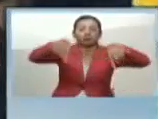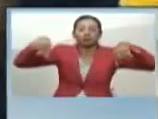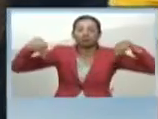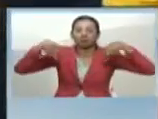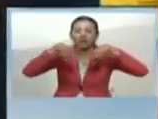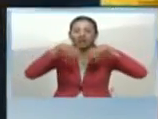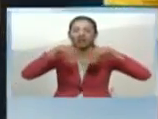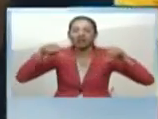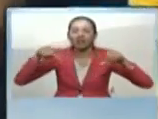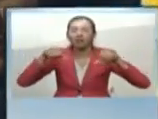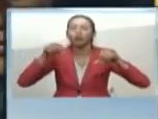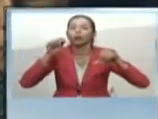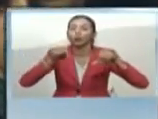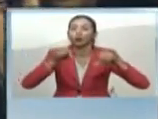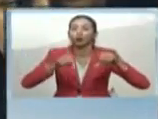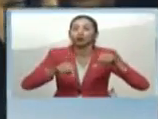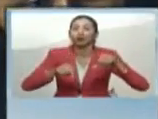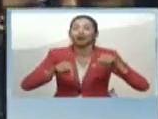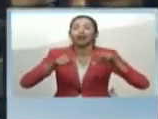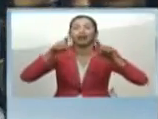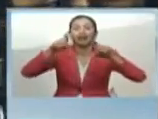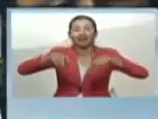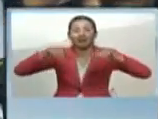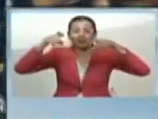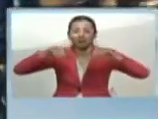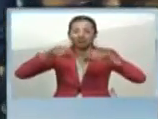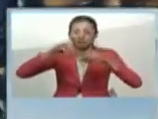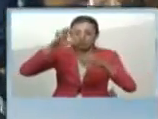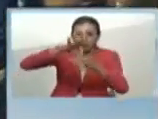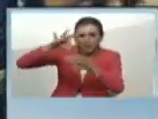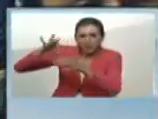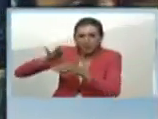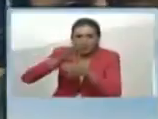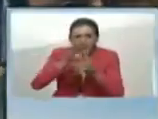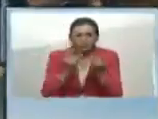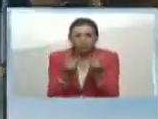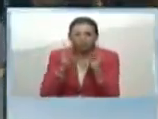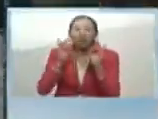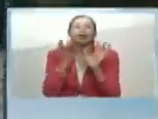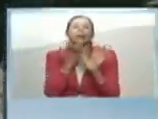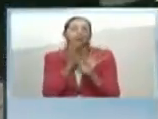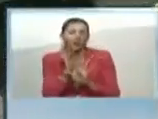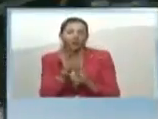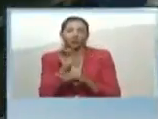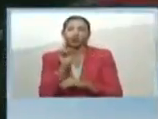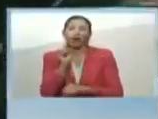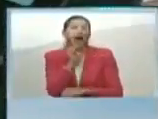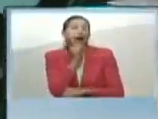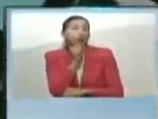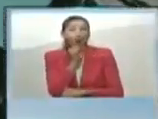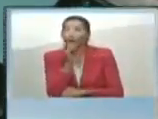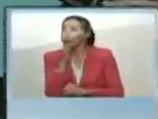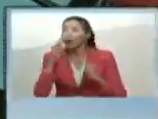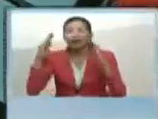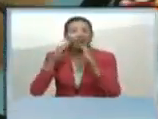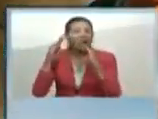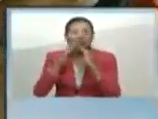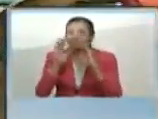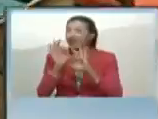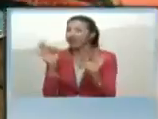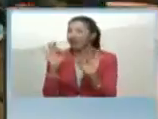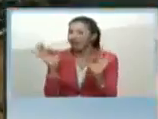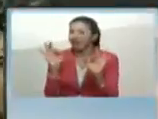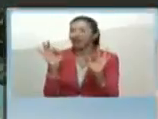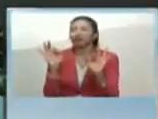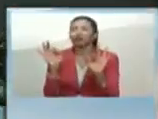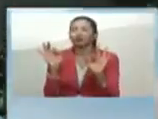las respectivas aerogranjas. Una vez que el abuelo sea, no tenga dónde ir y haya